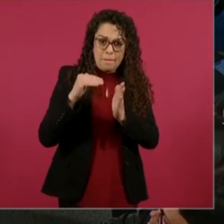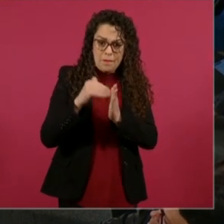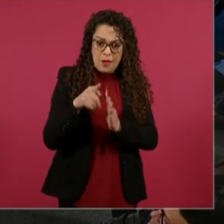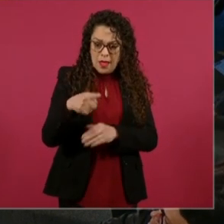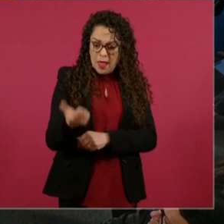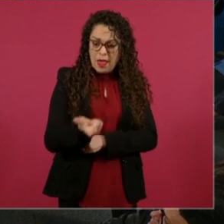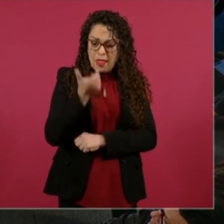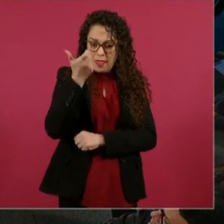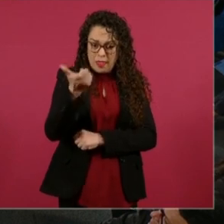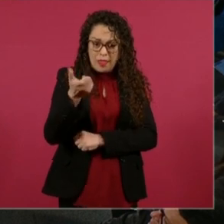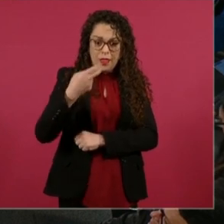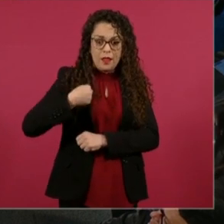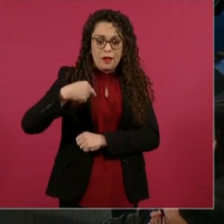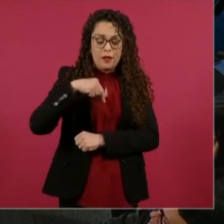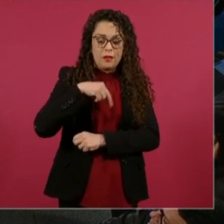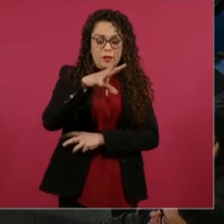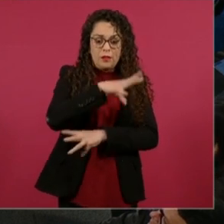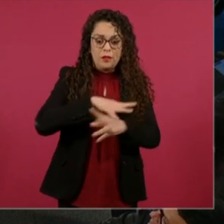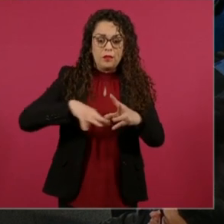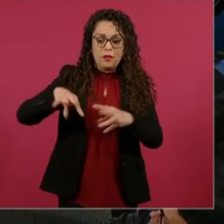los pusimos? Aquí,